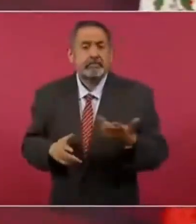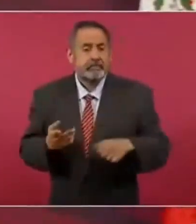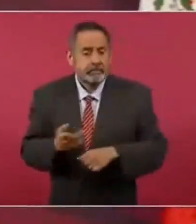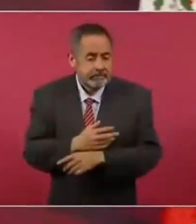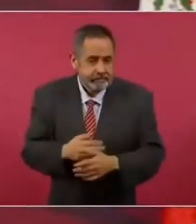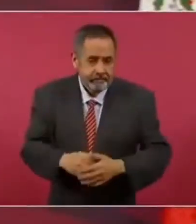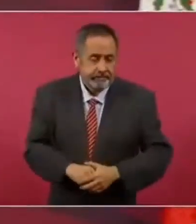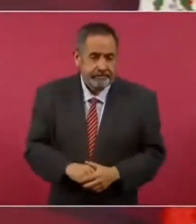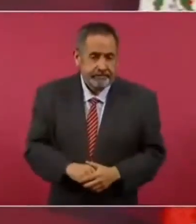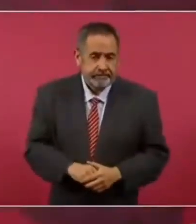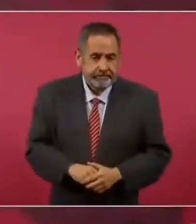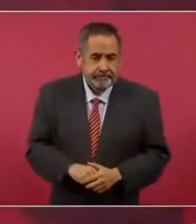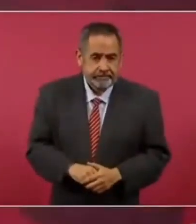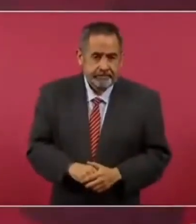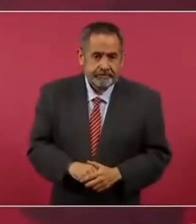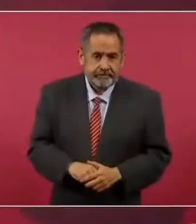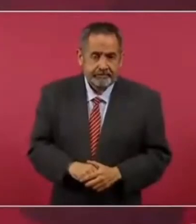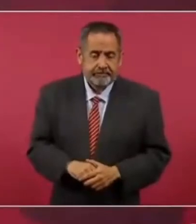resultados